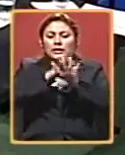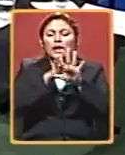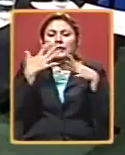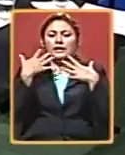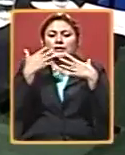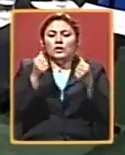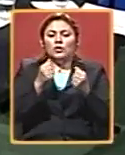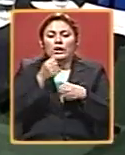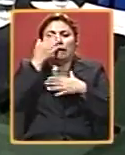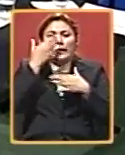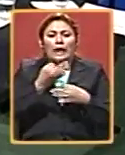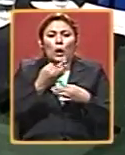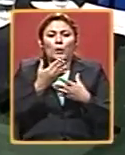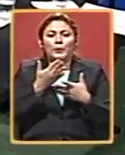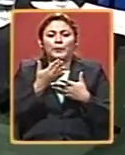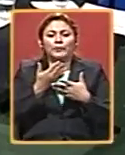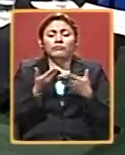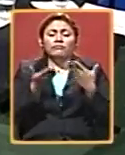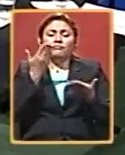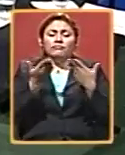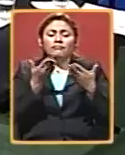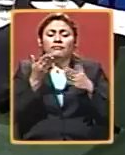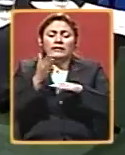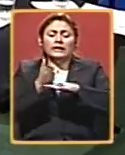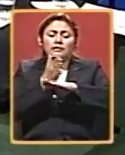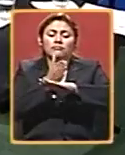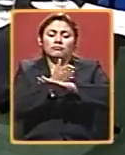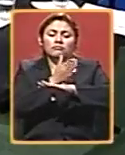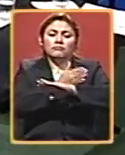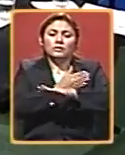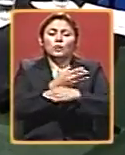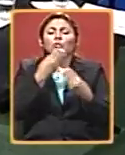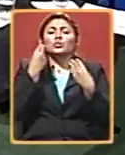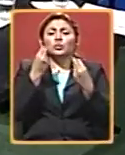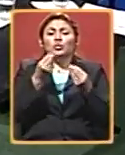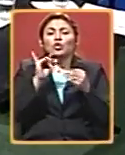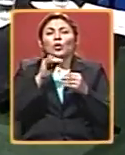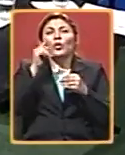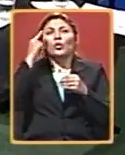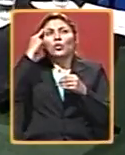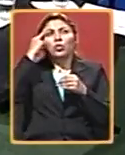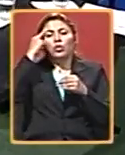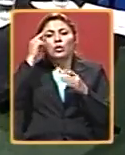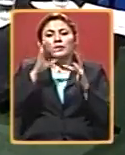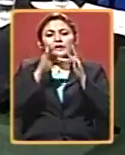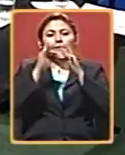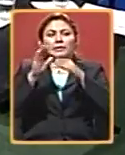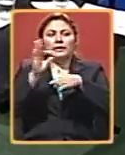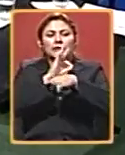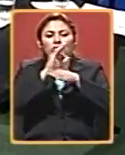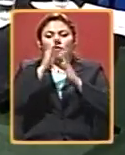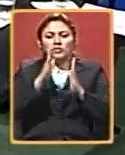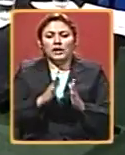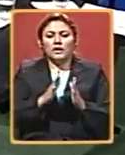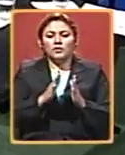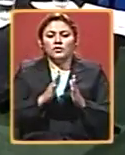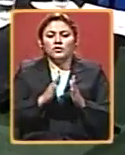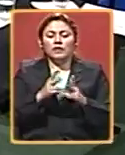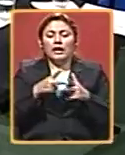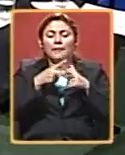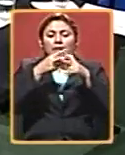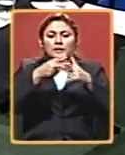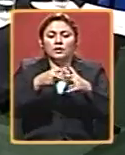salud. Creo que probablemente se ha avanzado y mucho como en la conciencia, sobre todo de los funcionarios, ¿verdad?, de la